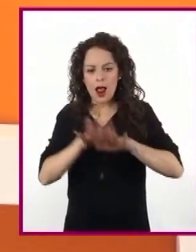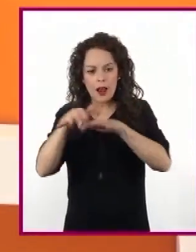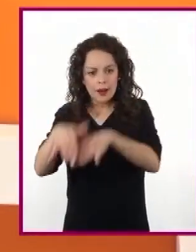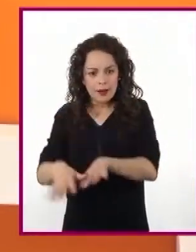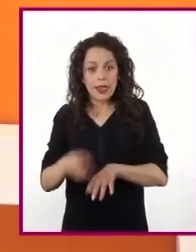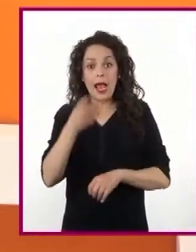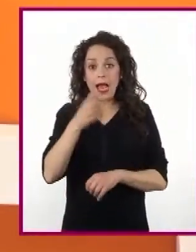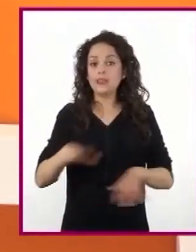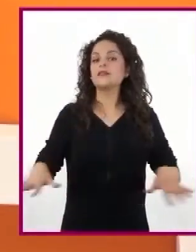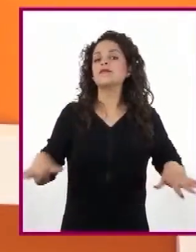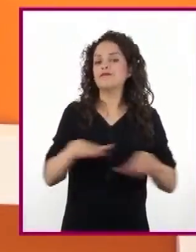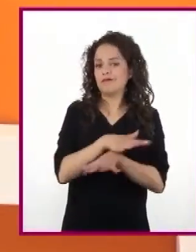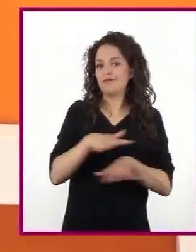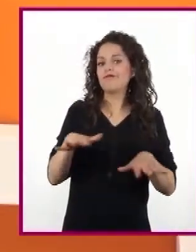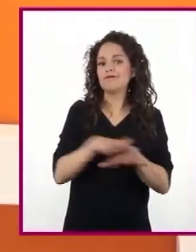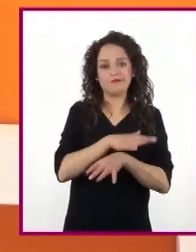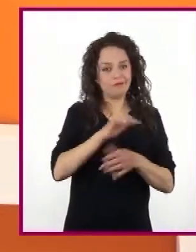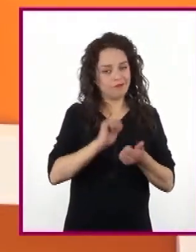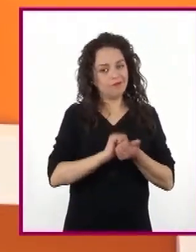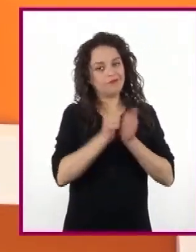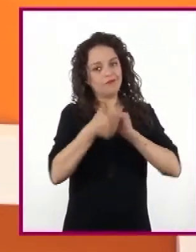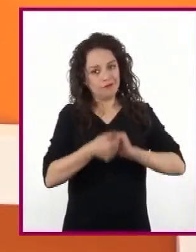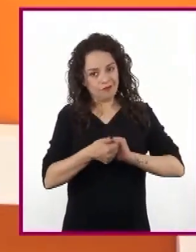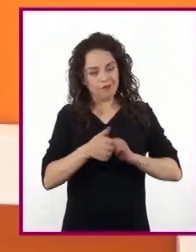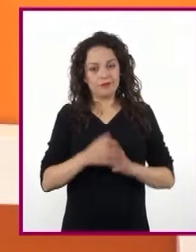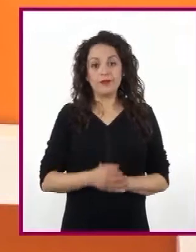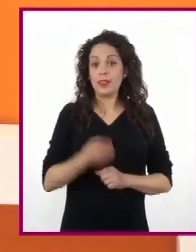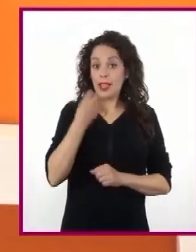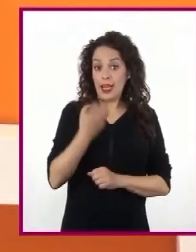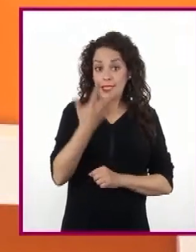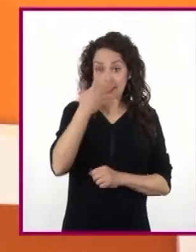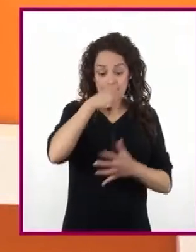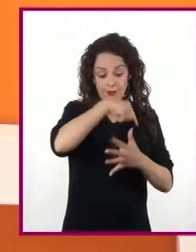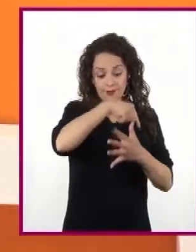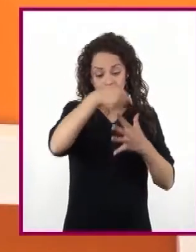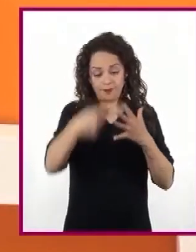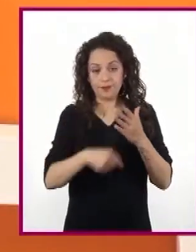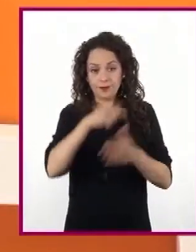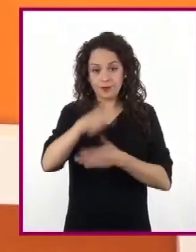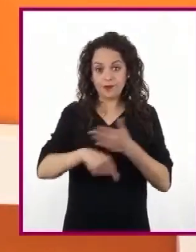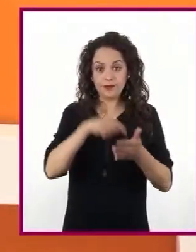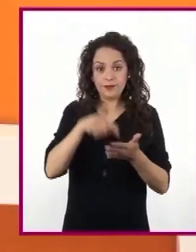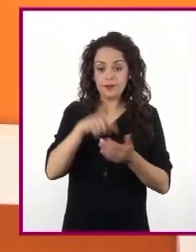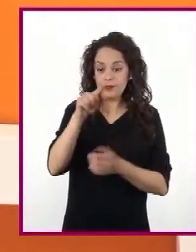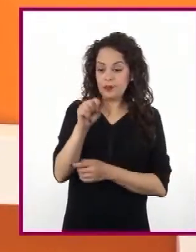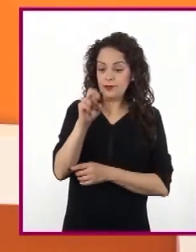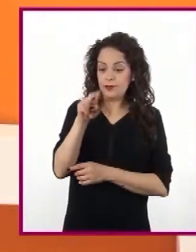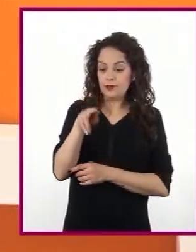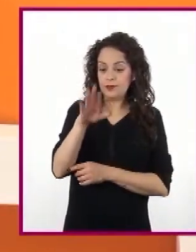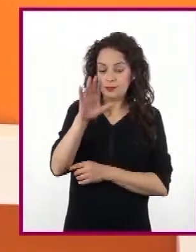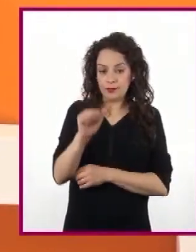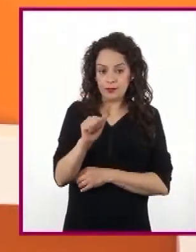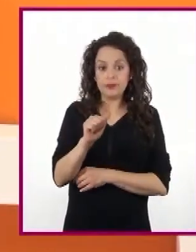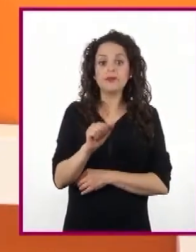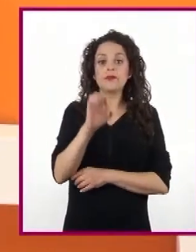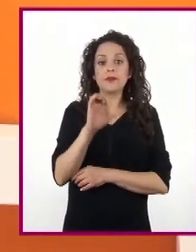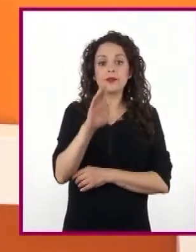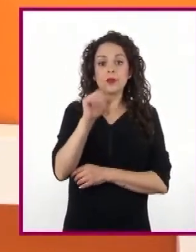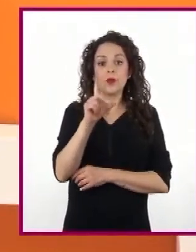los modifican. Con base en estas 5 zonas térmicas, distribuidas del Ecuador a los